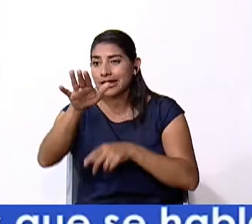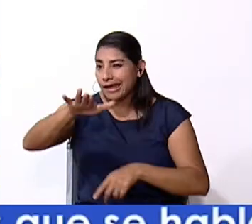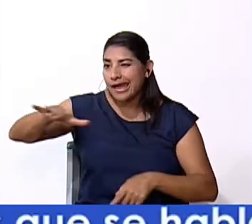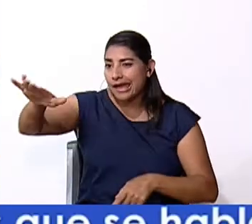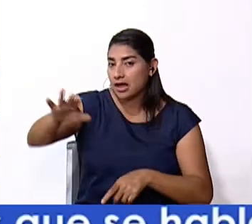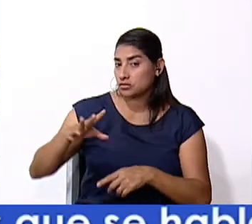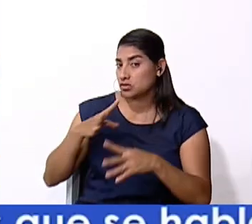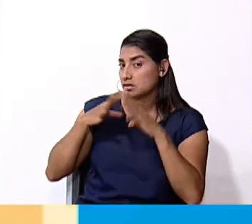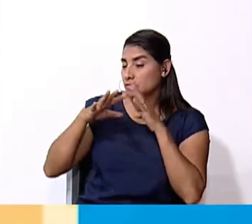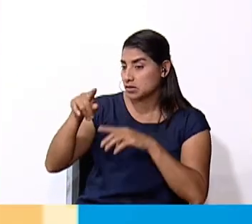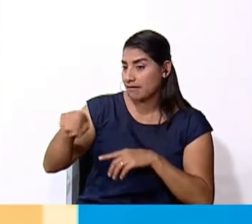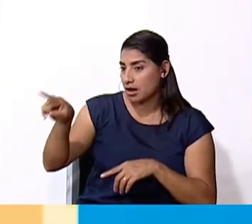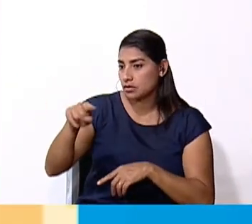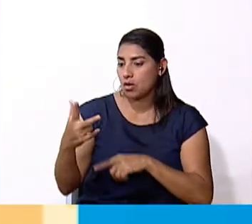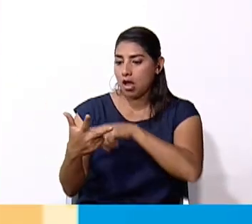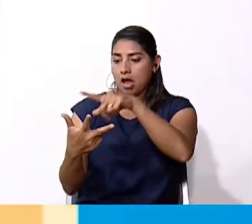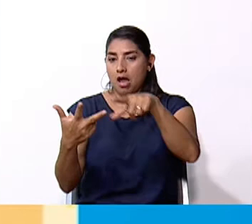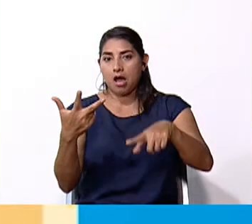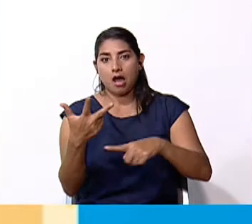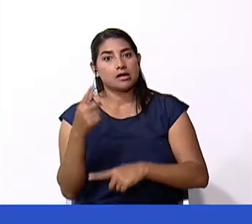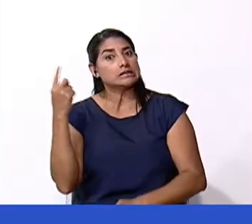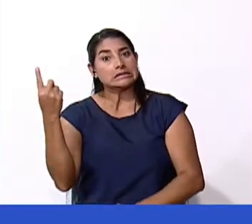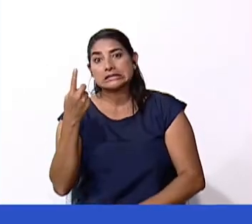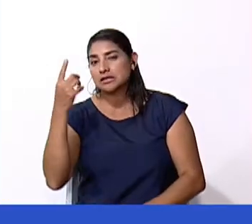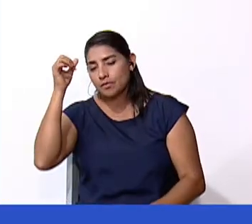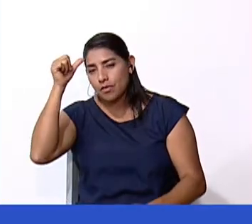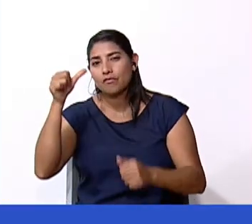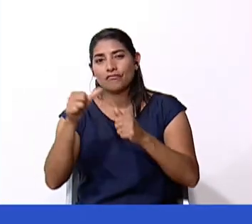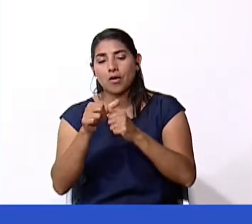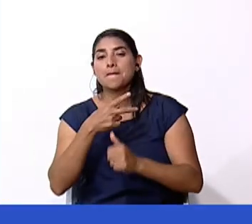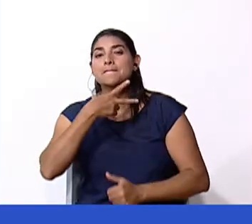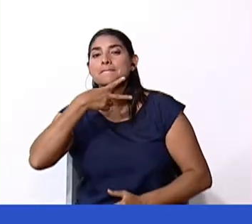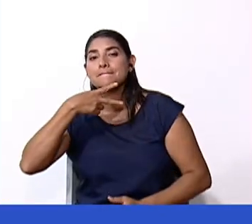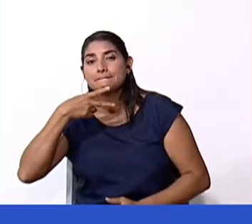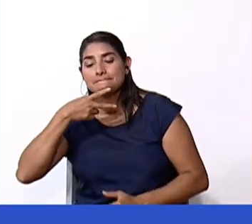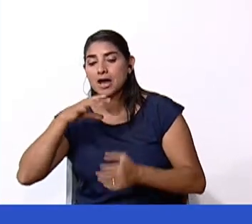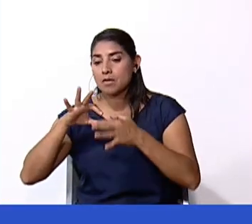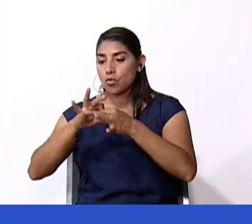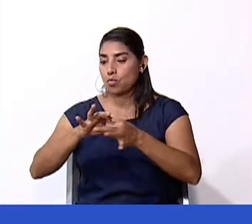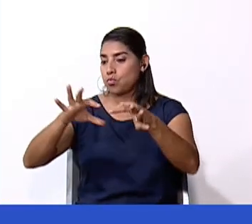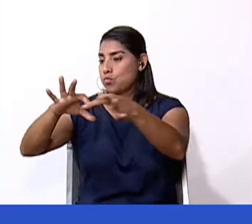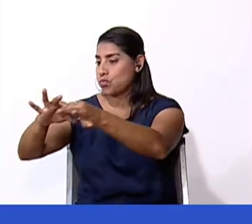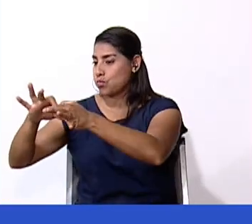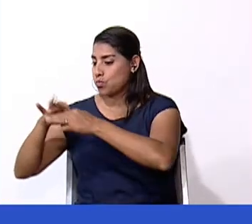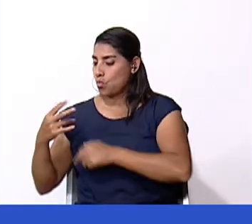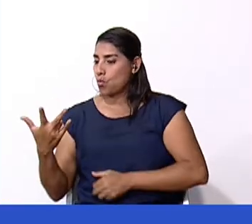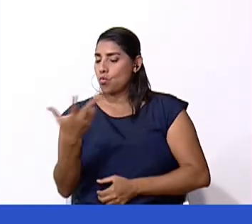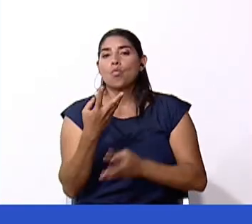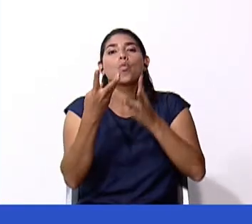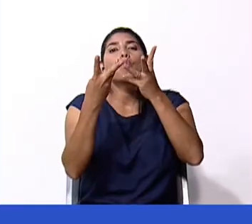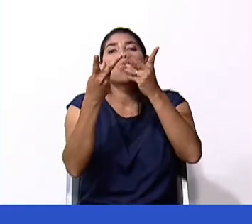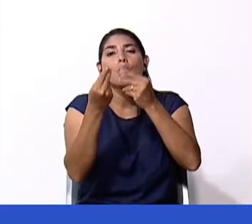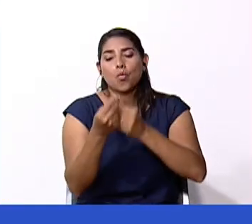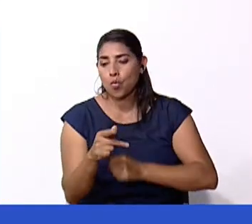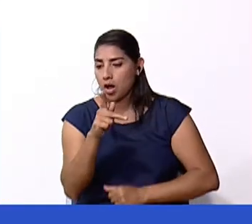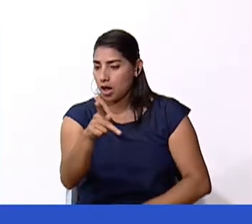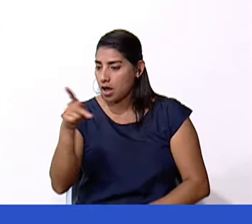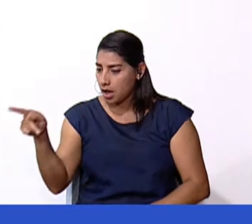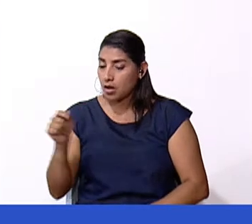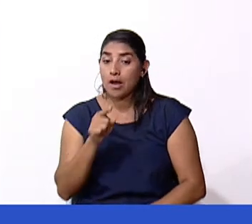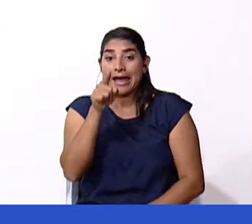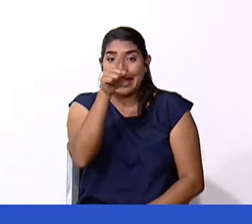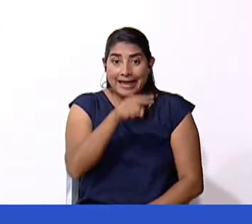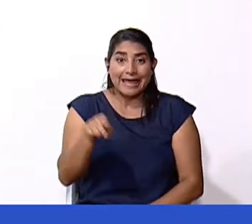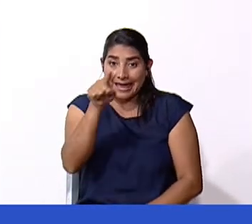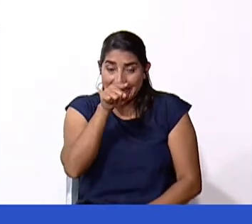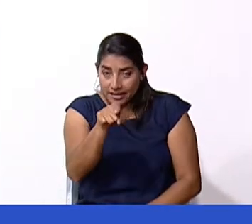quienes estamos hablando. Siempre deben tener en cuenta que el verbo tiene que estar en concordancia con el número del sustantivo. Si digo